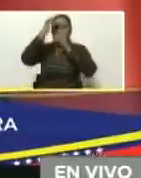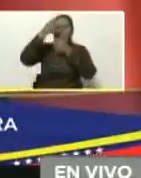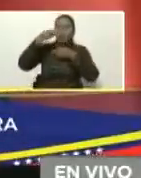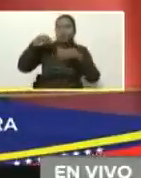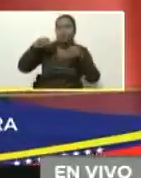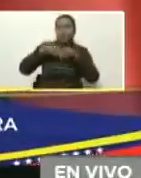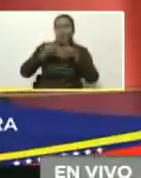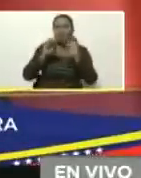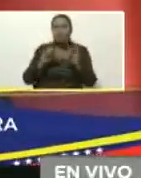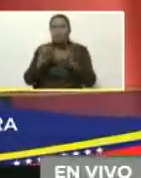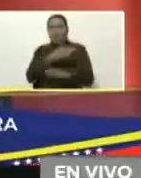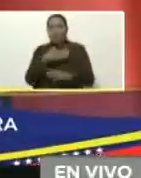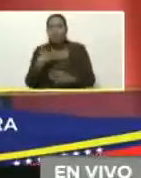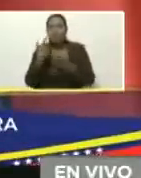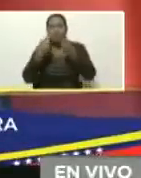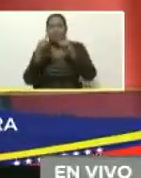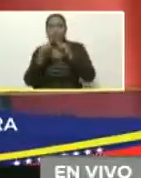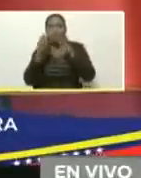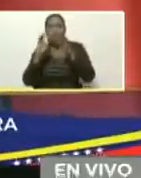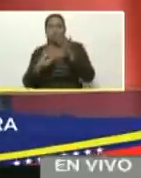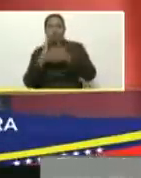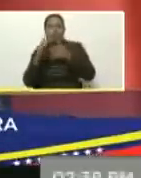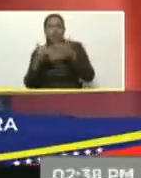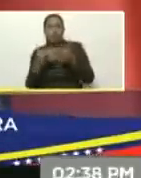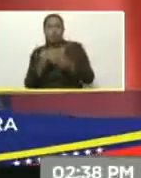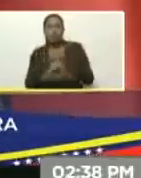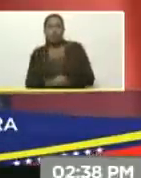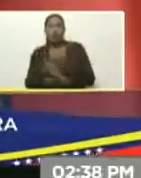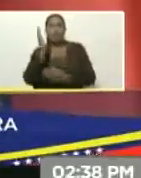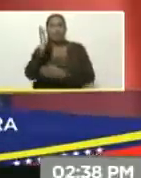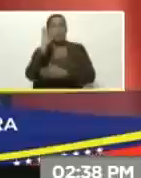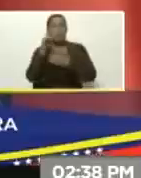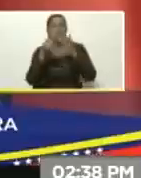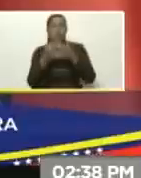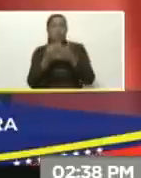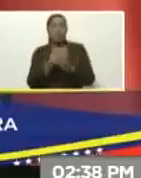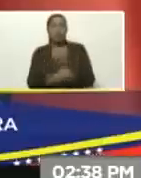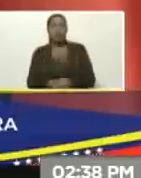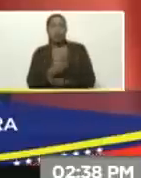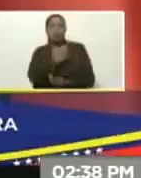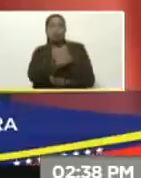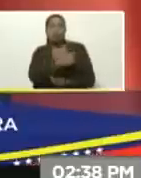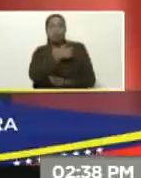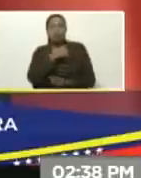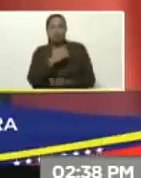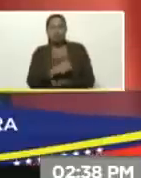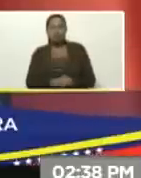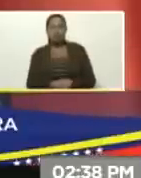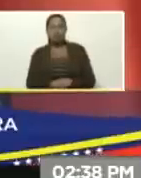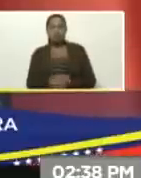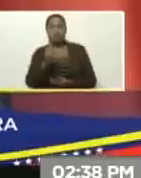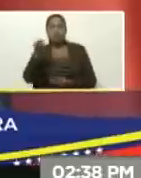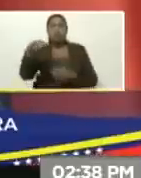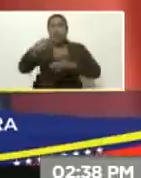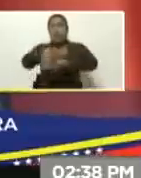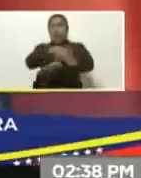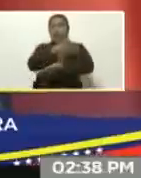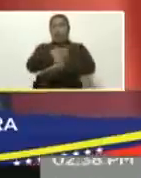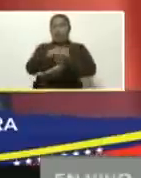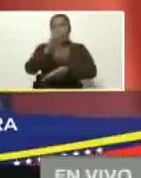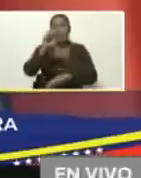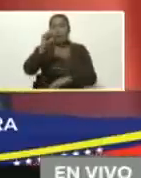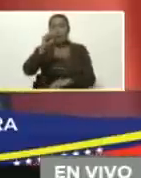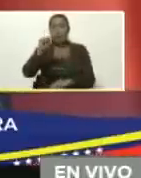también tienen diferentes funciones en el Parlamento de Suecia, están también en las calles de